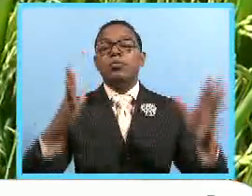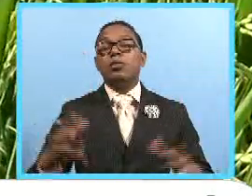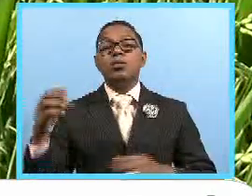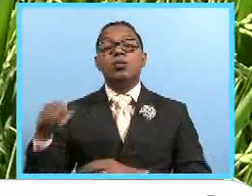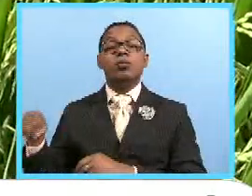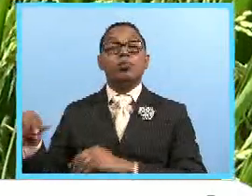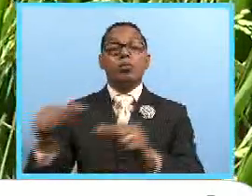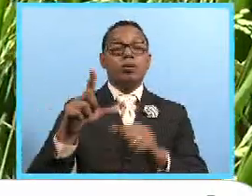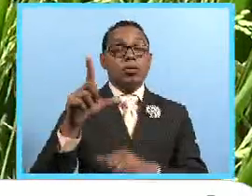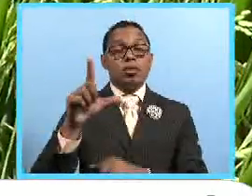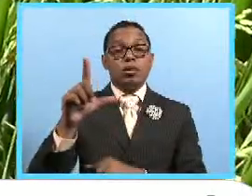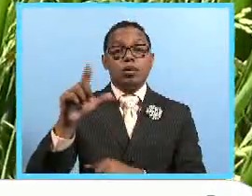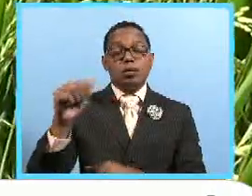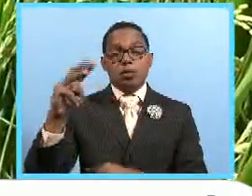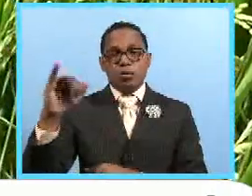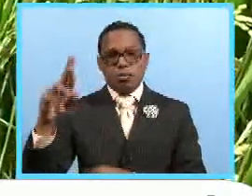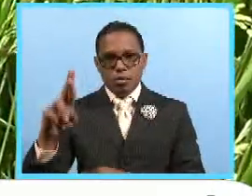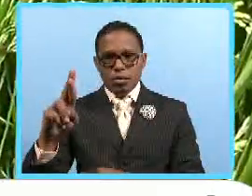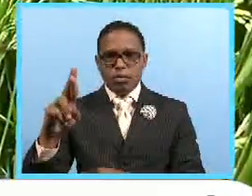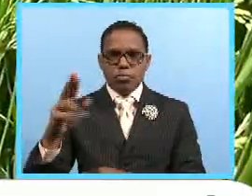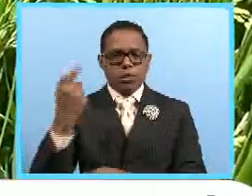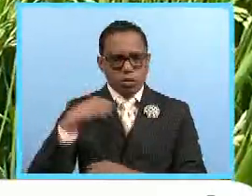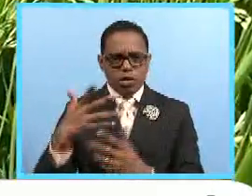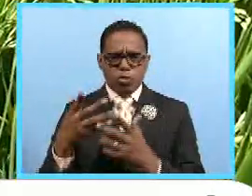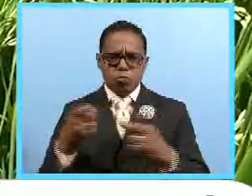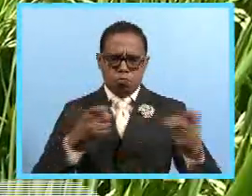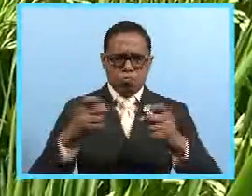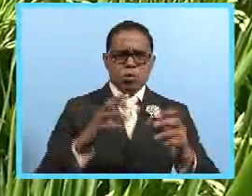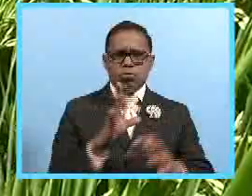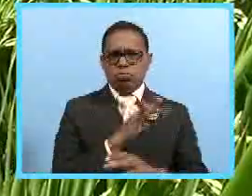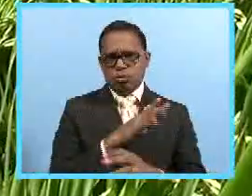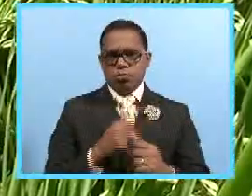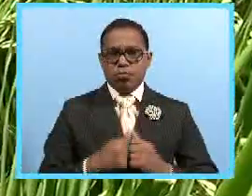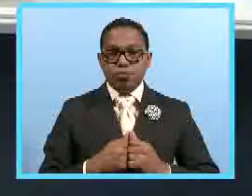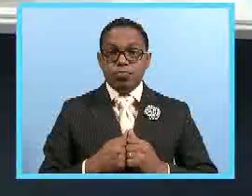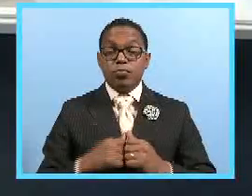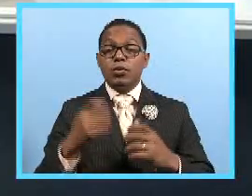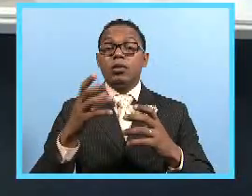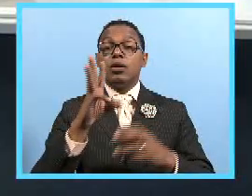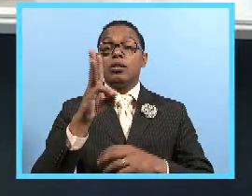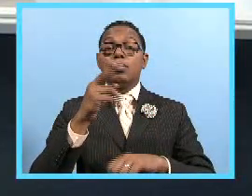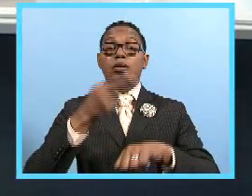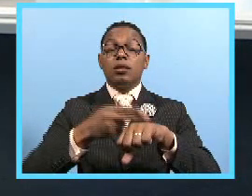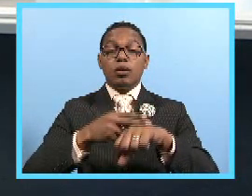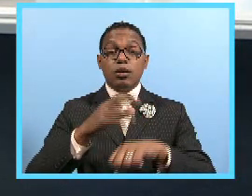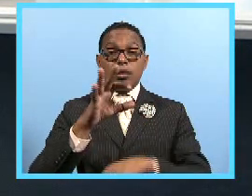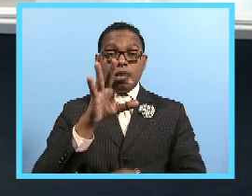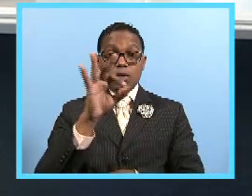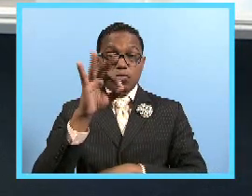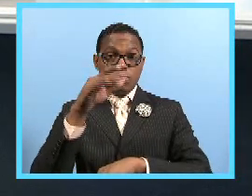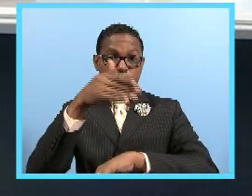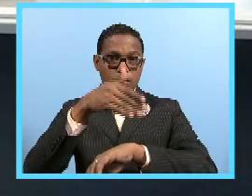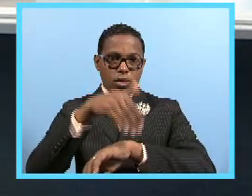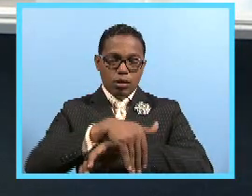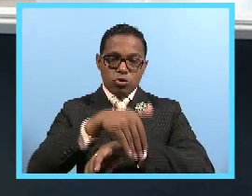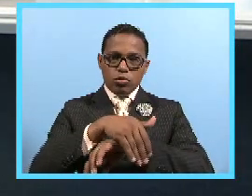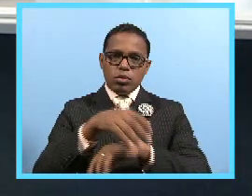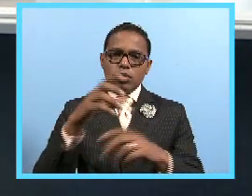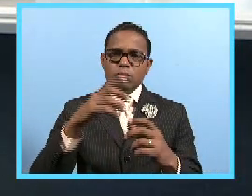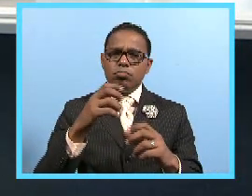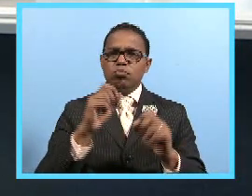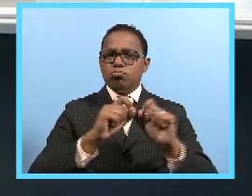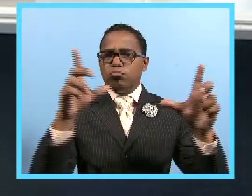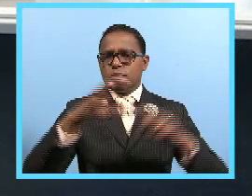que lidera Limber Cruz, pues está del todo controlada, ¿no? A las 6 de la tarde, nuestra tercera emisión, y 6 y 9 de la noche, nuestra emisión